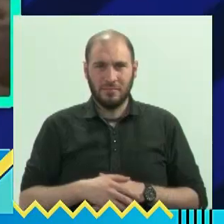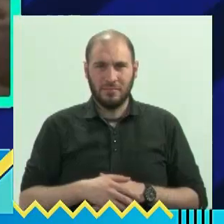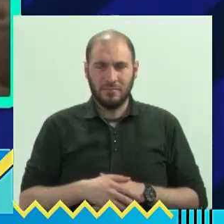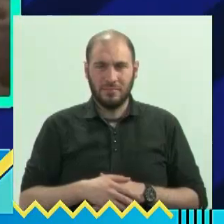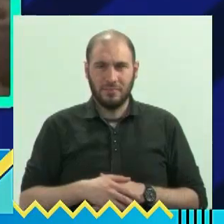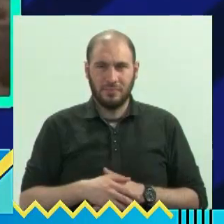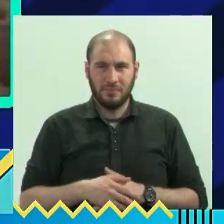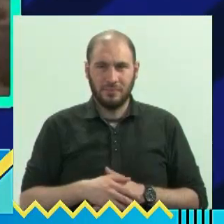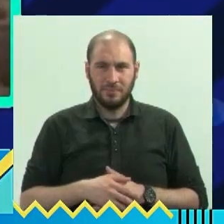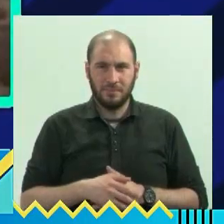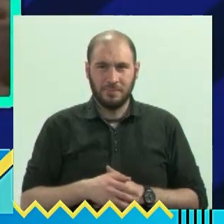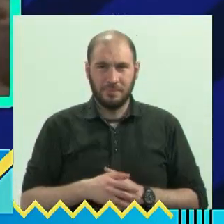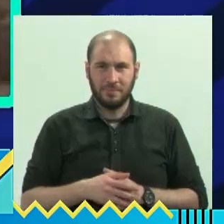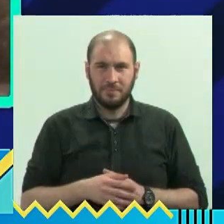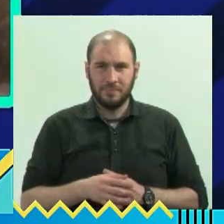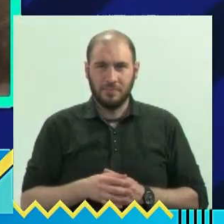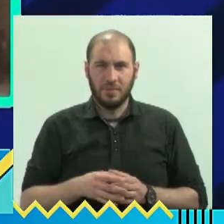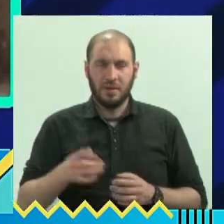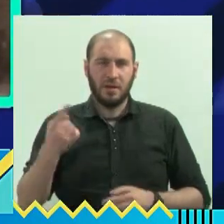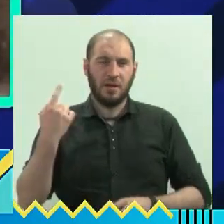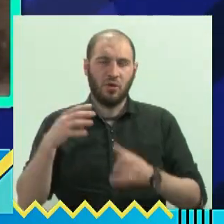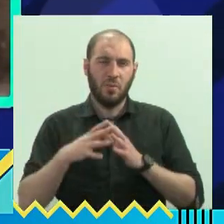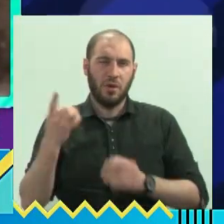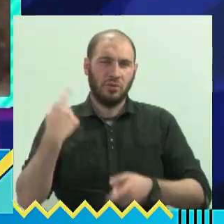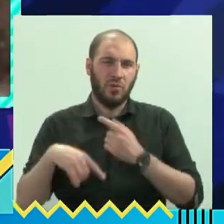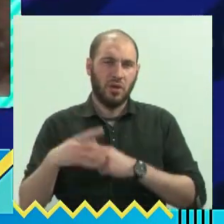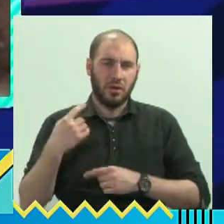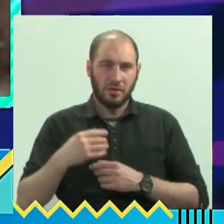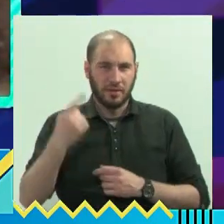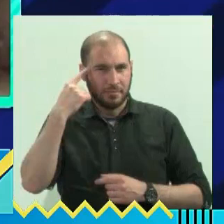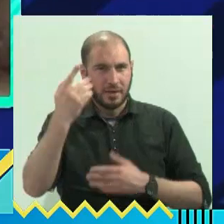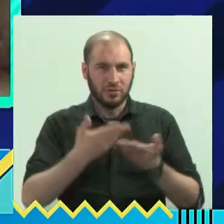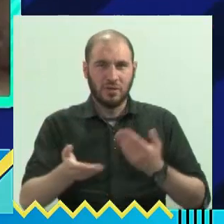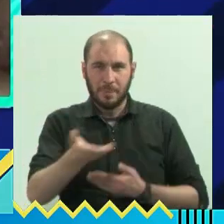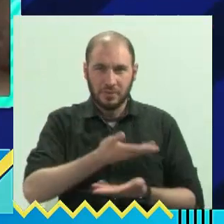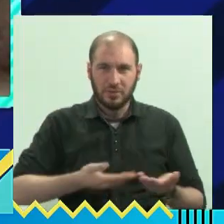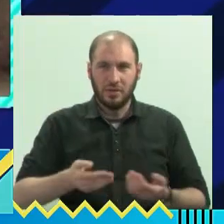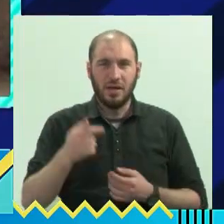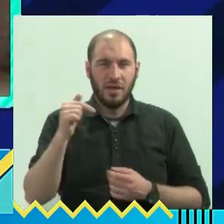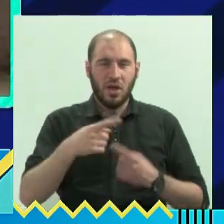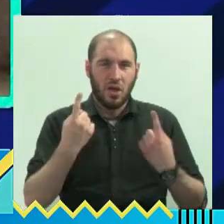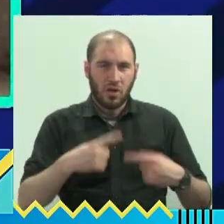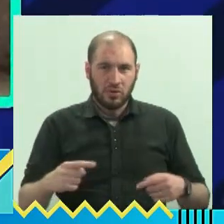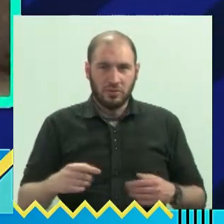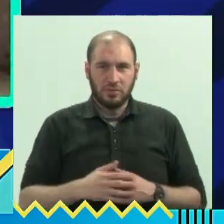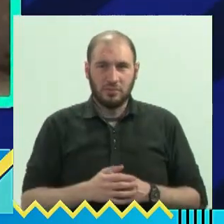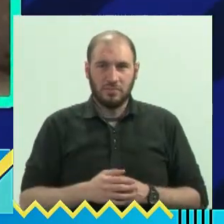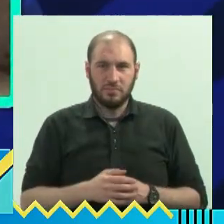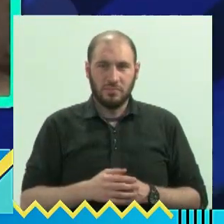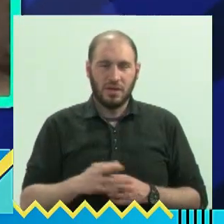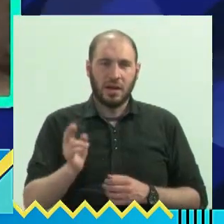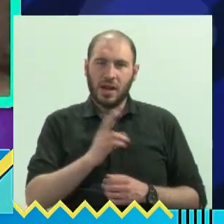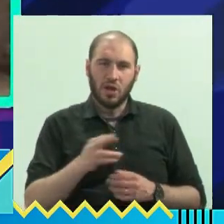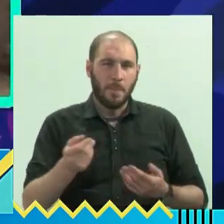hieren la mitología, la imaginación popular, y se generan fenómenos de